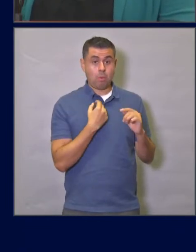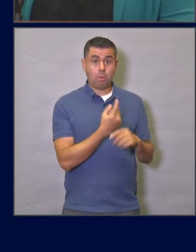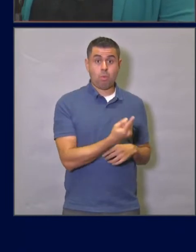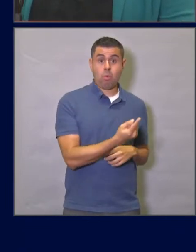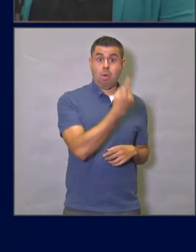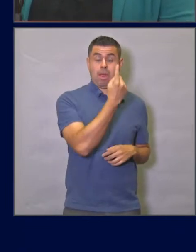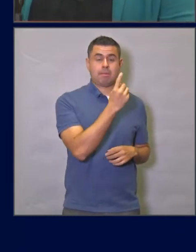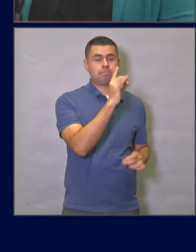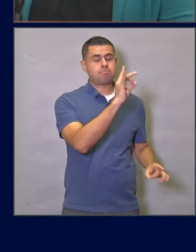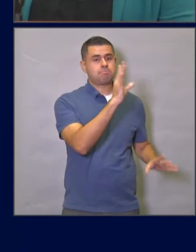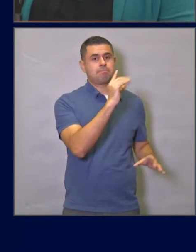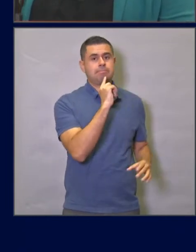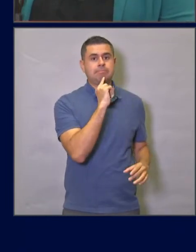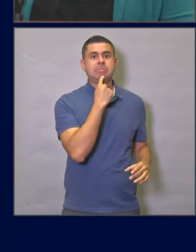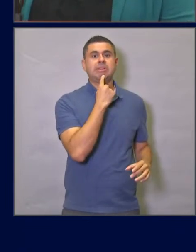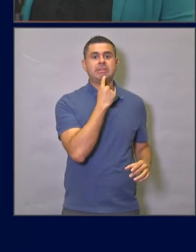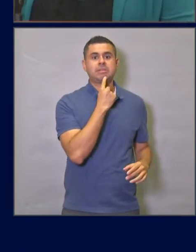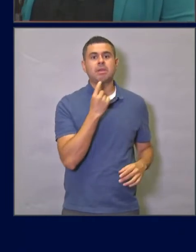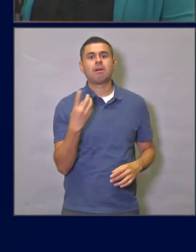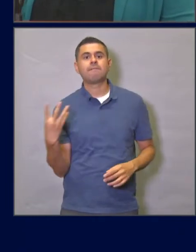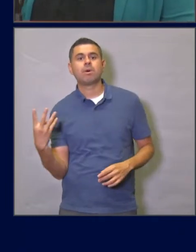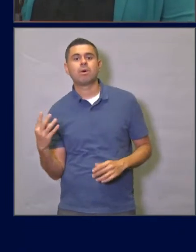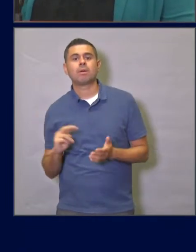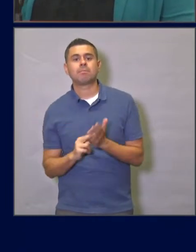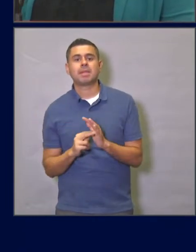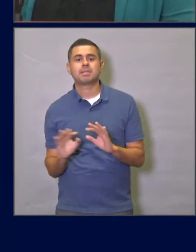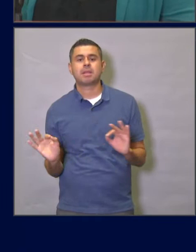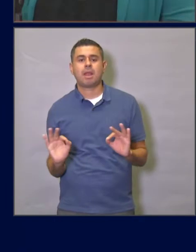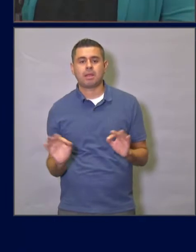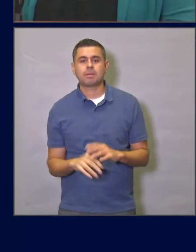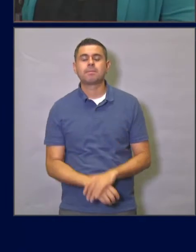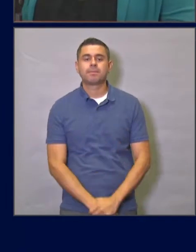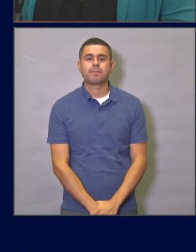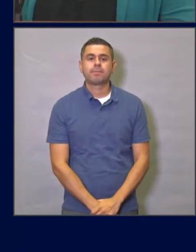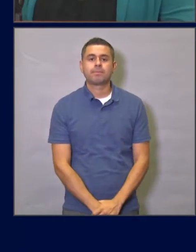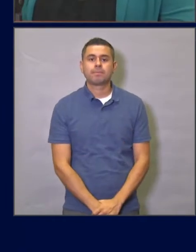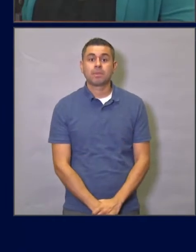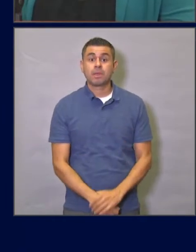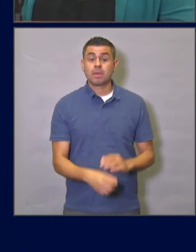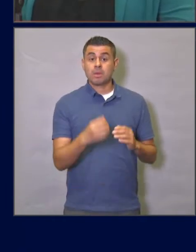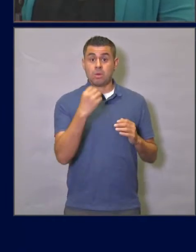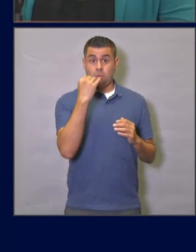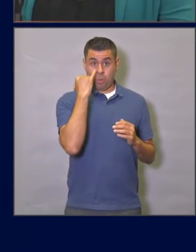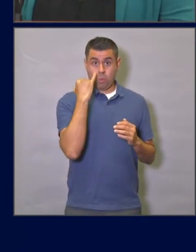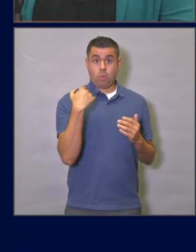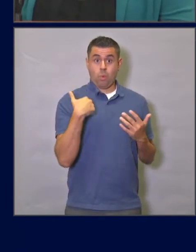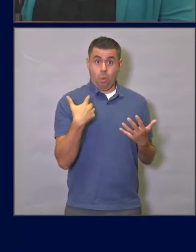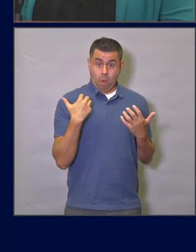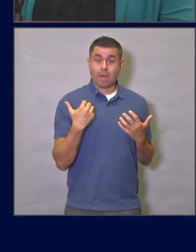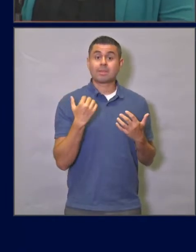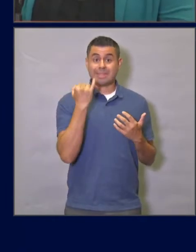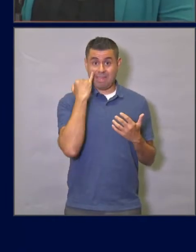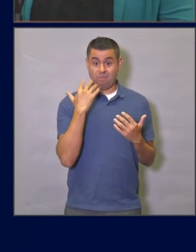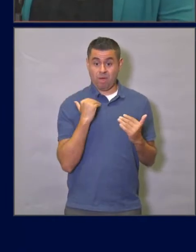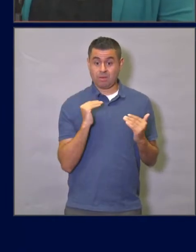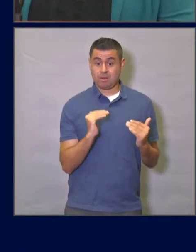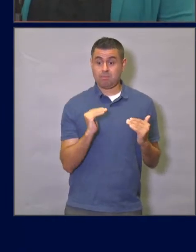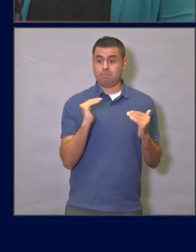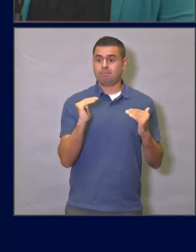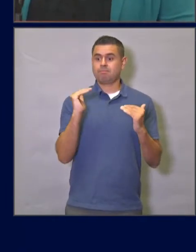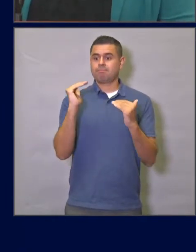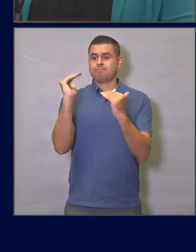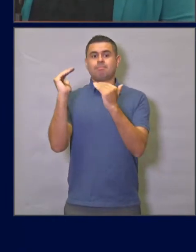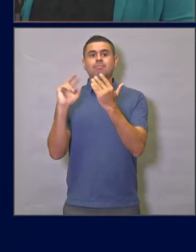transmisión está disminuyendo en su condado. El condado permanece en ese nivel durante por lo menos 3